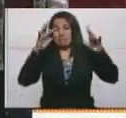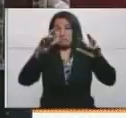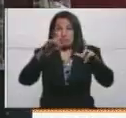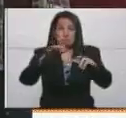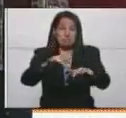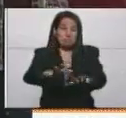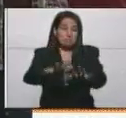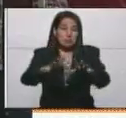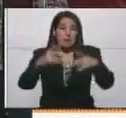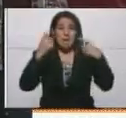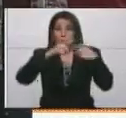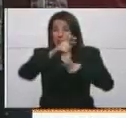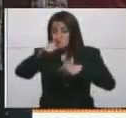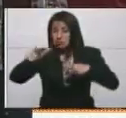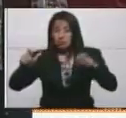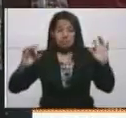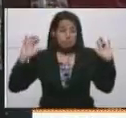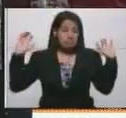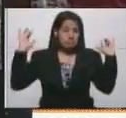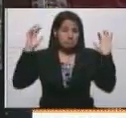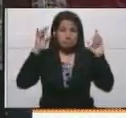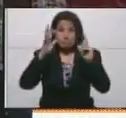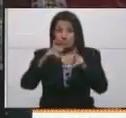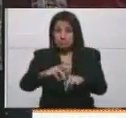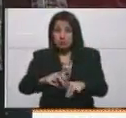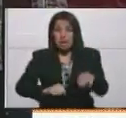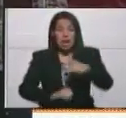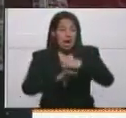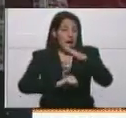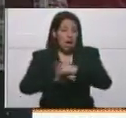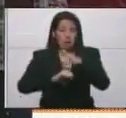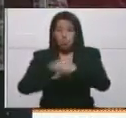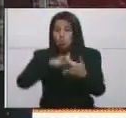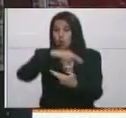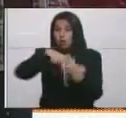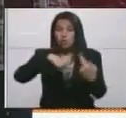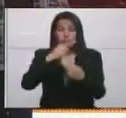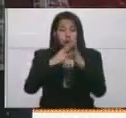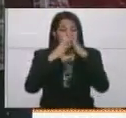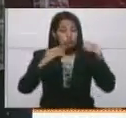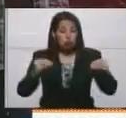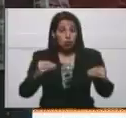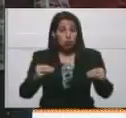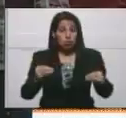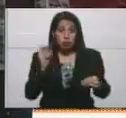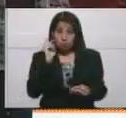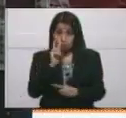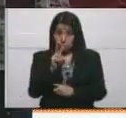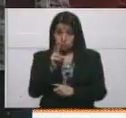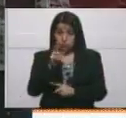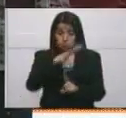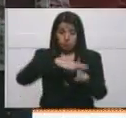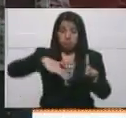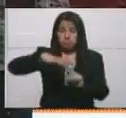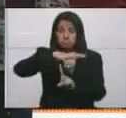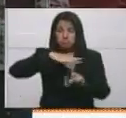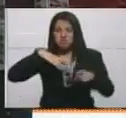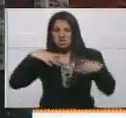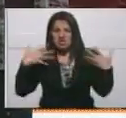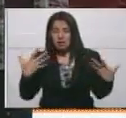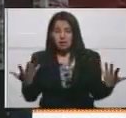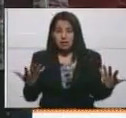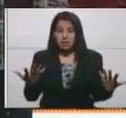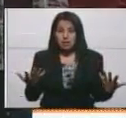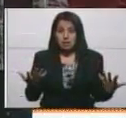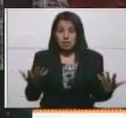río crecido que se ha convertido el pueblo venezolano. Y creo que estamos ante un escenario que va